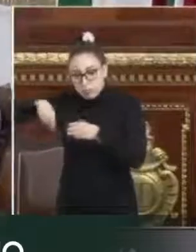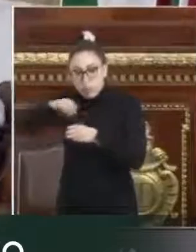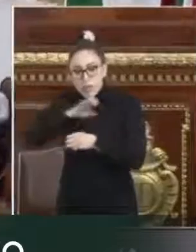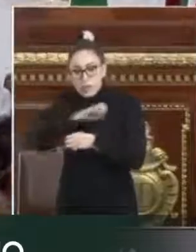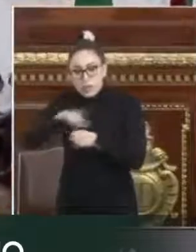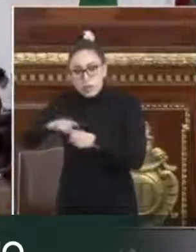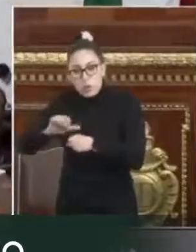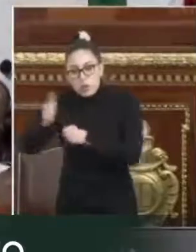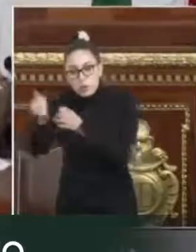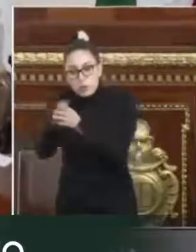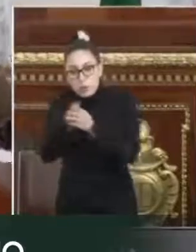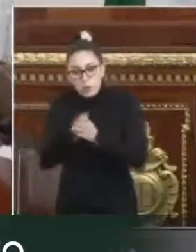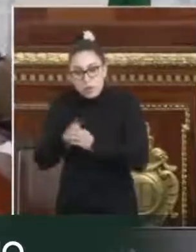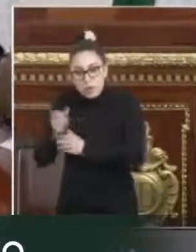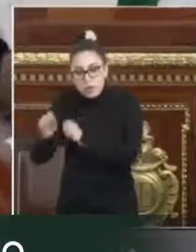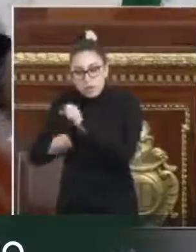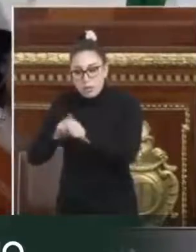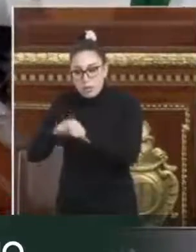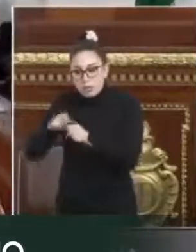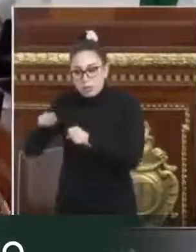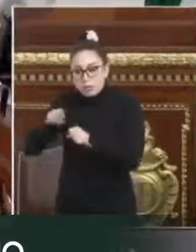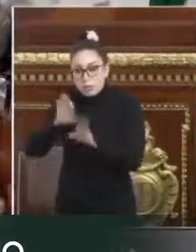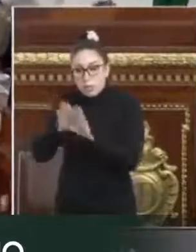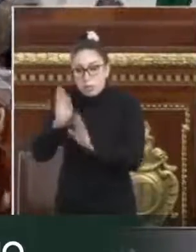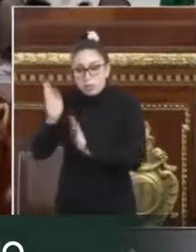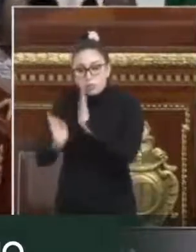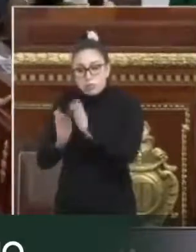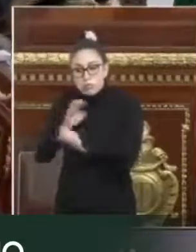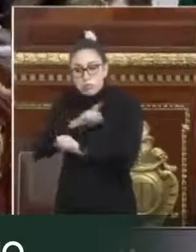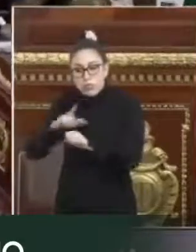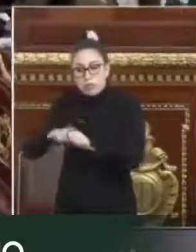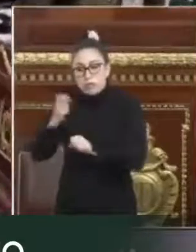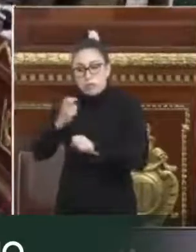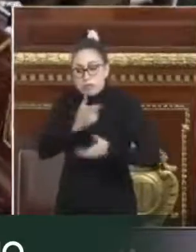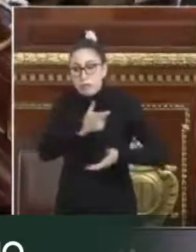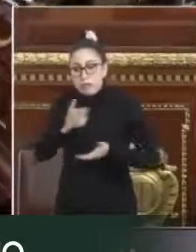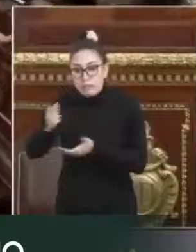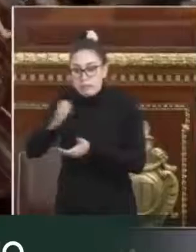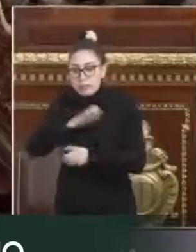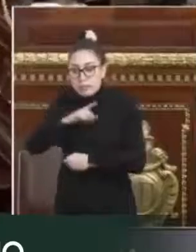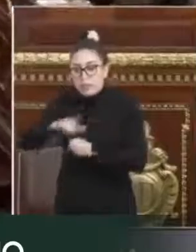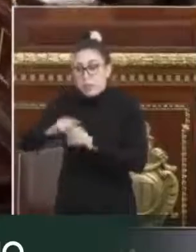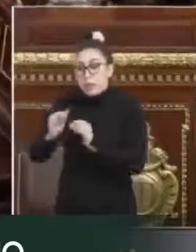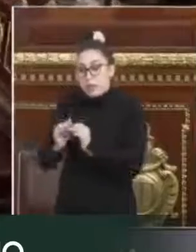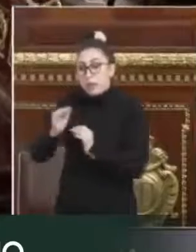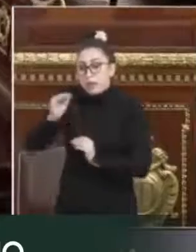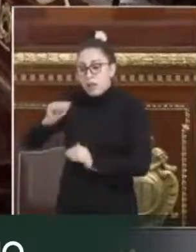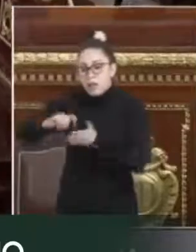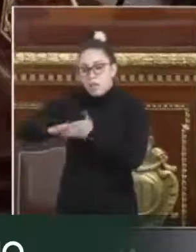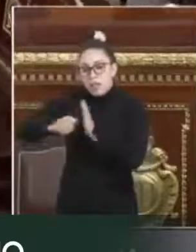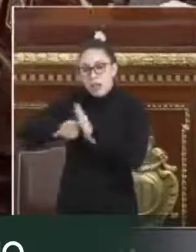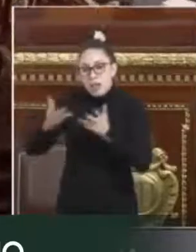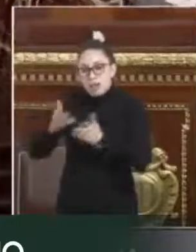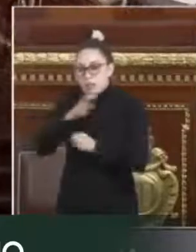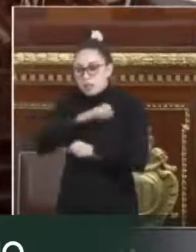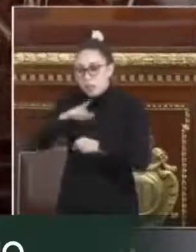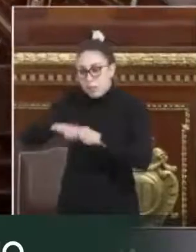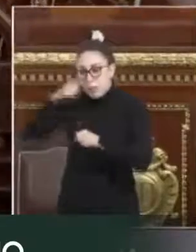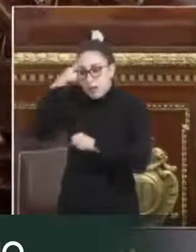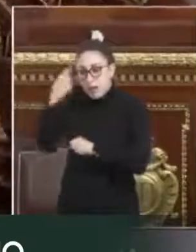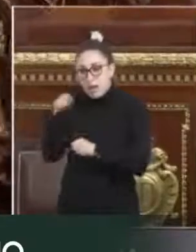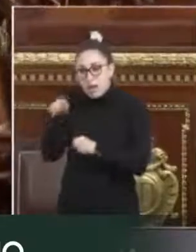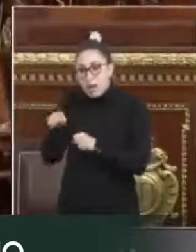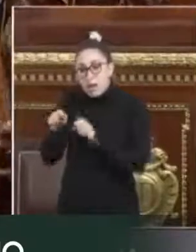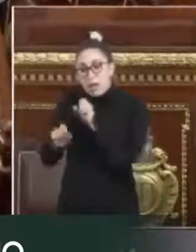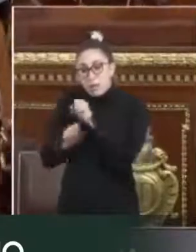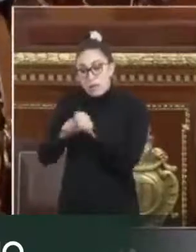el diputado Padilla exhortó a la titular de la Procuraduría Ambiental y del Ordenamiento Territorial de la Ciudad de México para que emprenda acciones